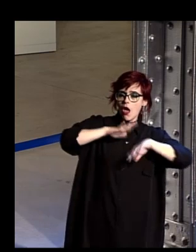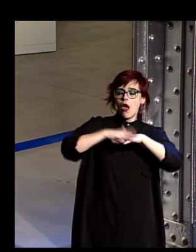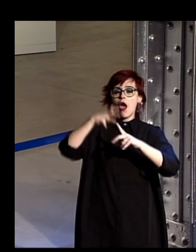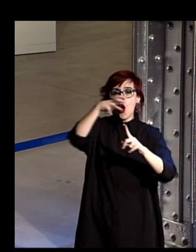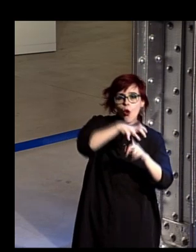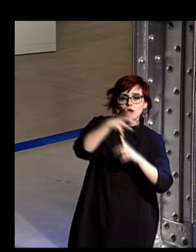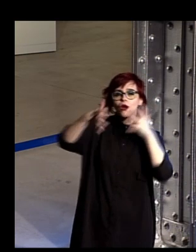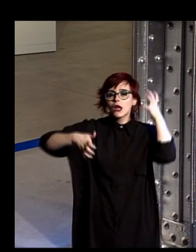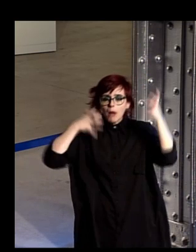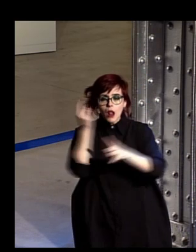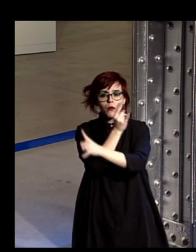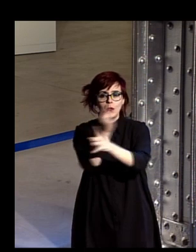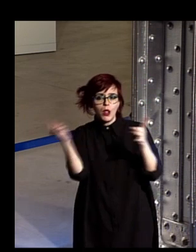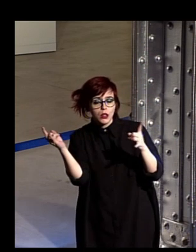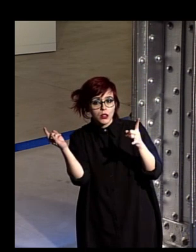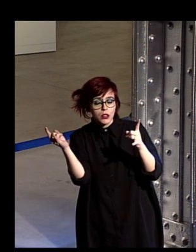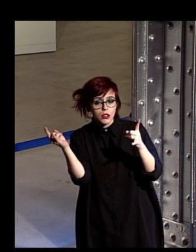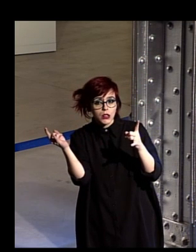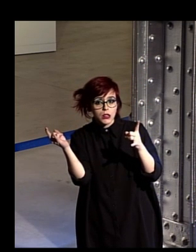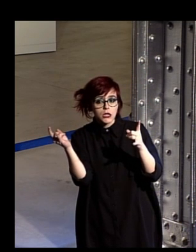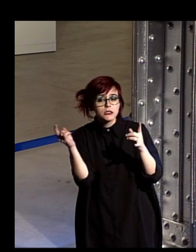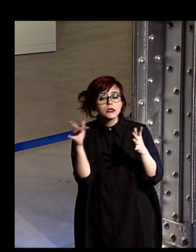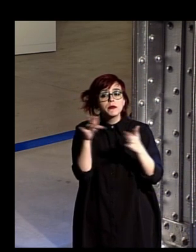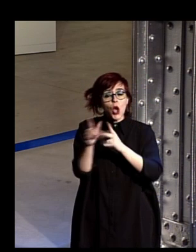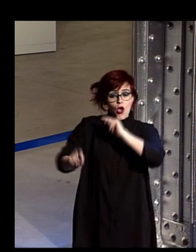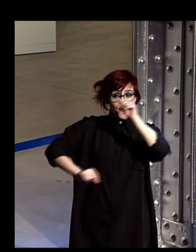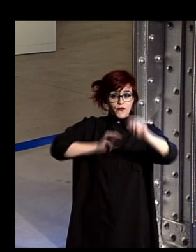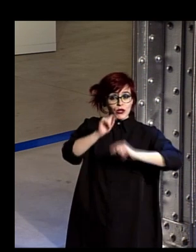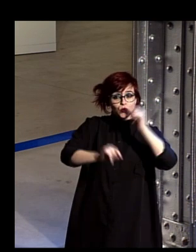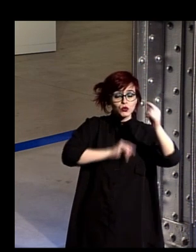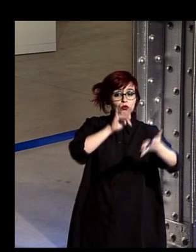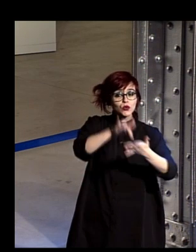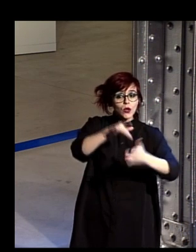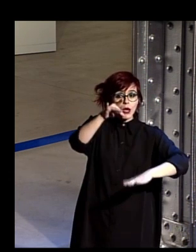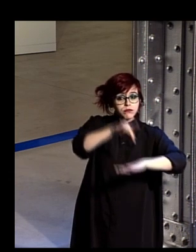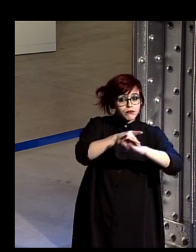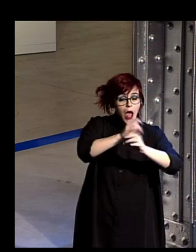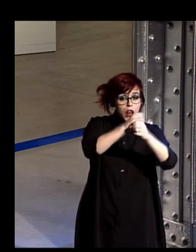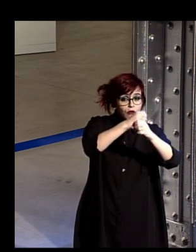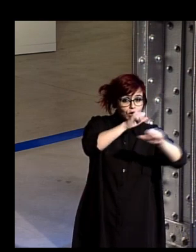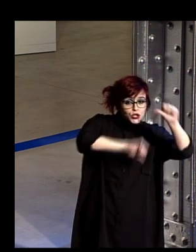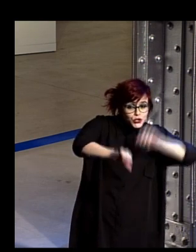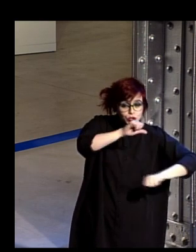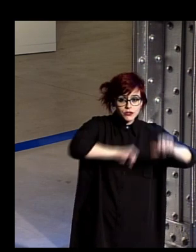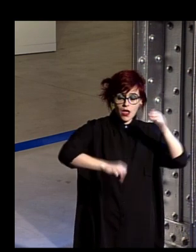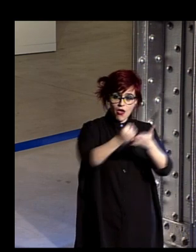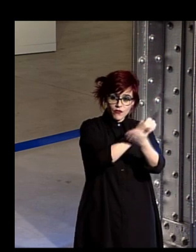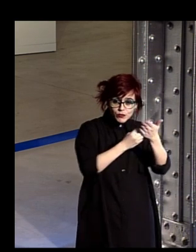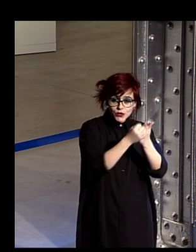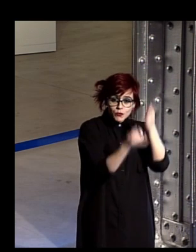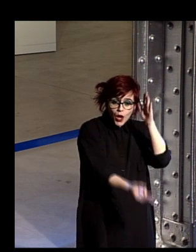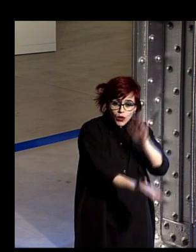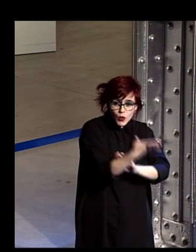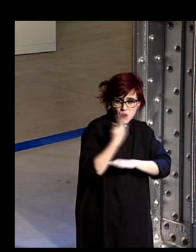hongos. No, ningún virus patógeno se ha producido en un laboratorio, en una empresa